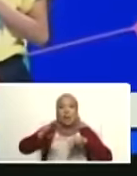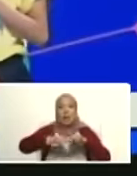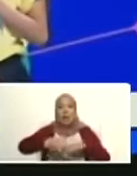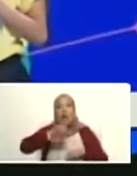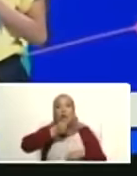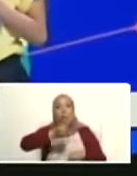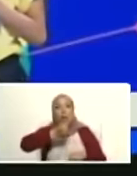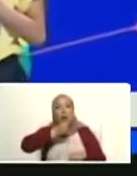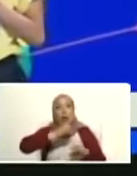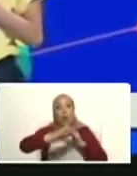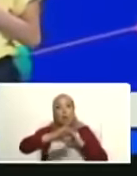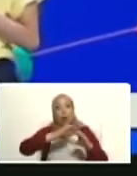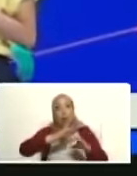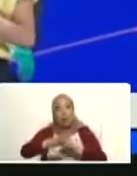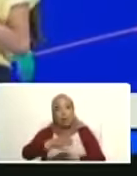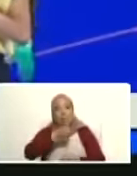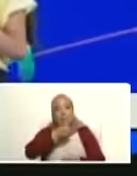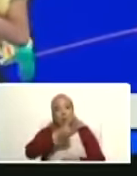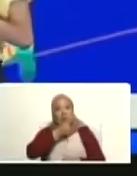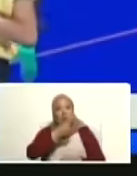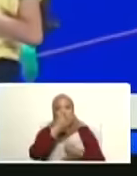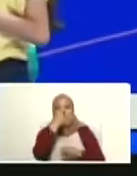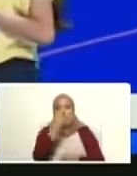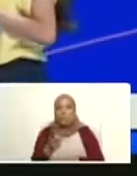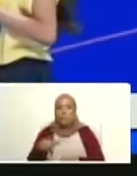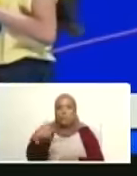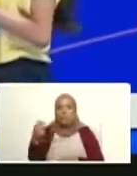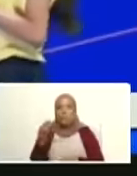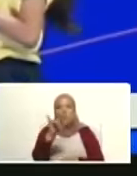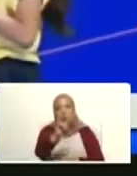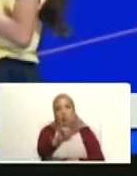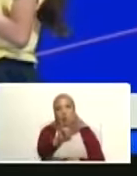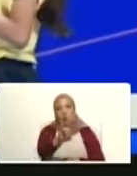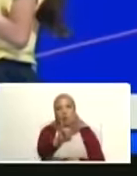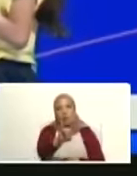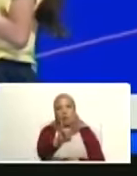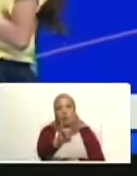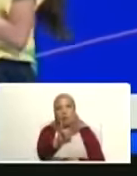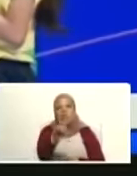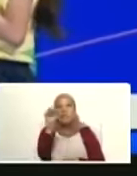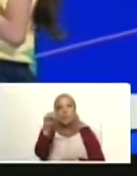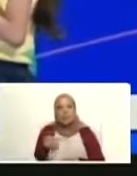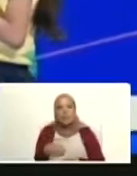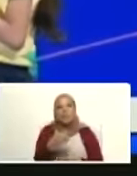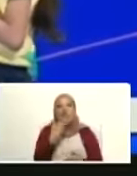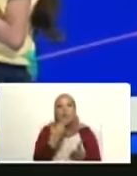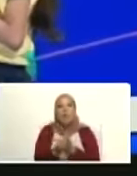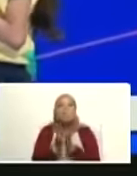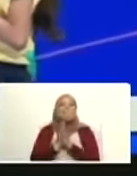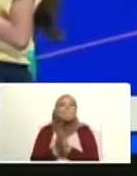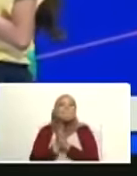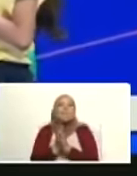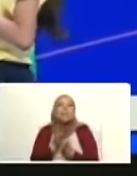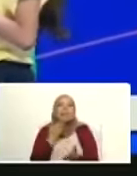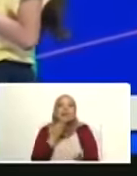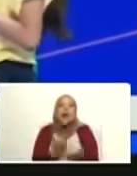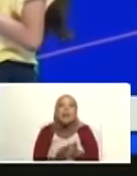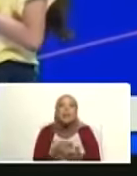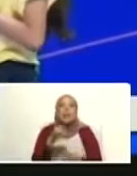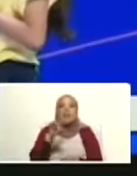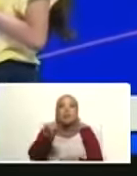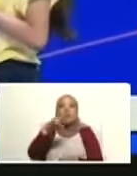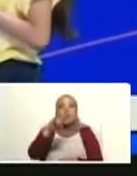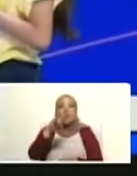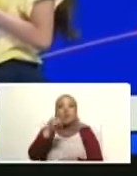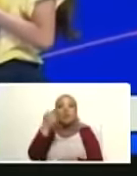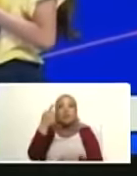niñas comunicadores. Te invito para el próximo lunes. Sí, mi presidente. ¿Puedes ir? Sí. El próximo lunes no se